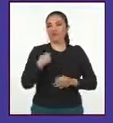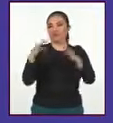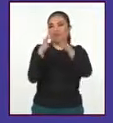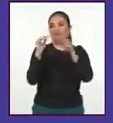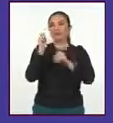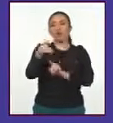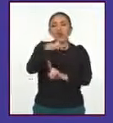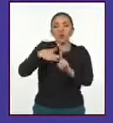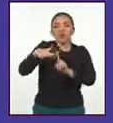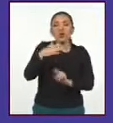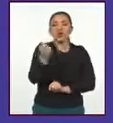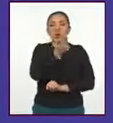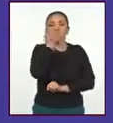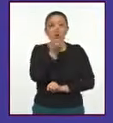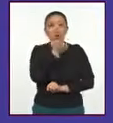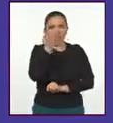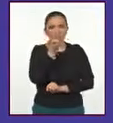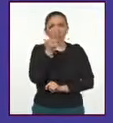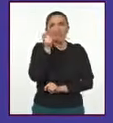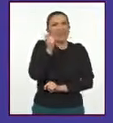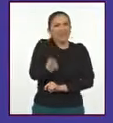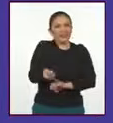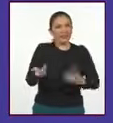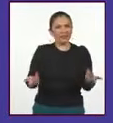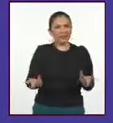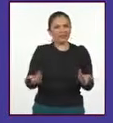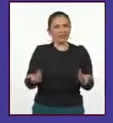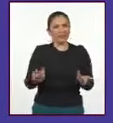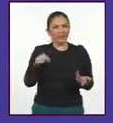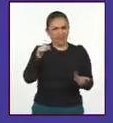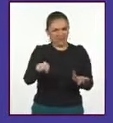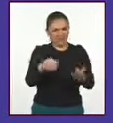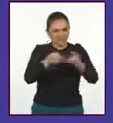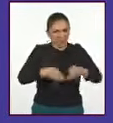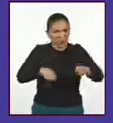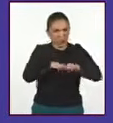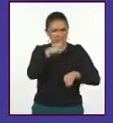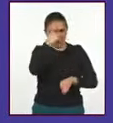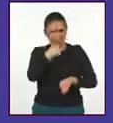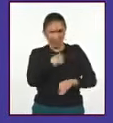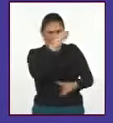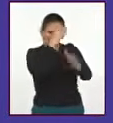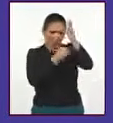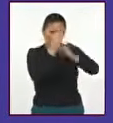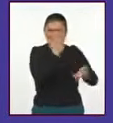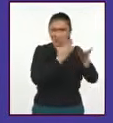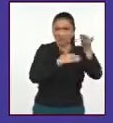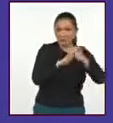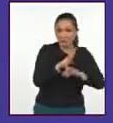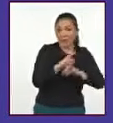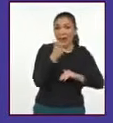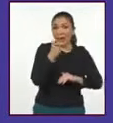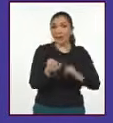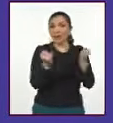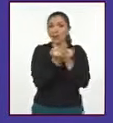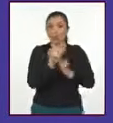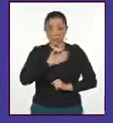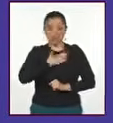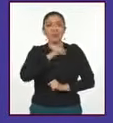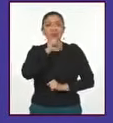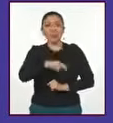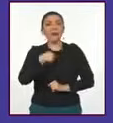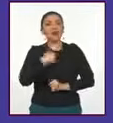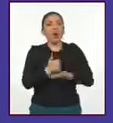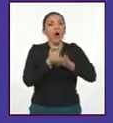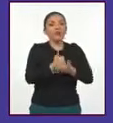contexto escolar, en qué consiste, cómo influye en nuestro desarrollo y también nosotros de alguna manera cómo estamos influyendo en